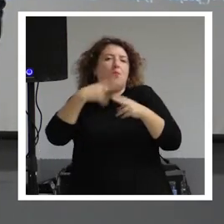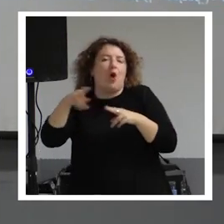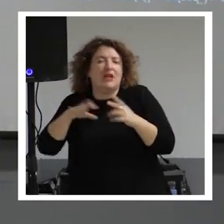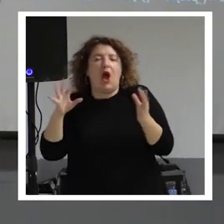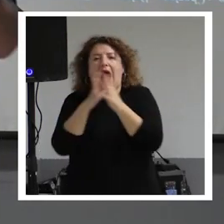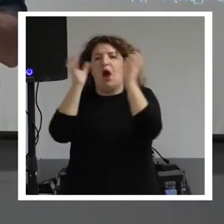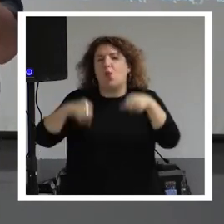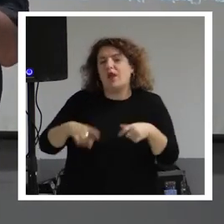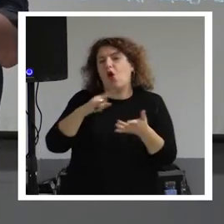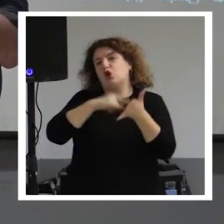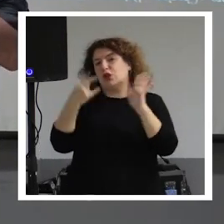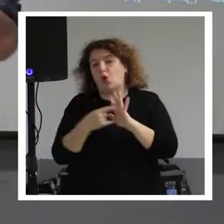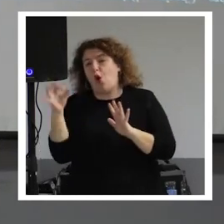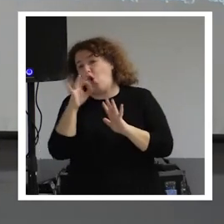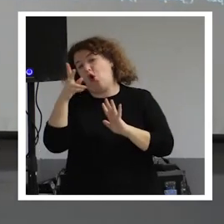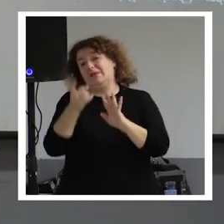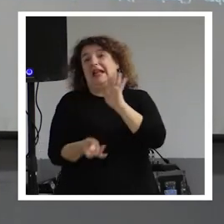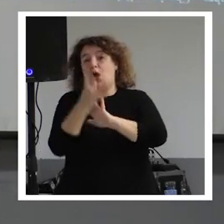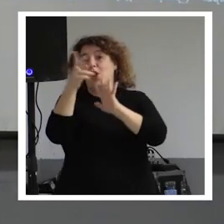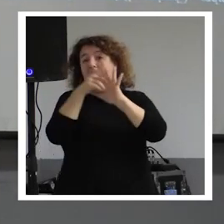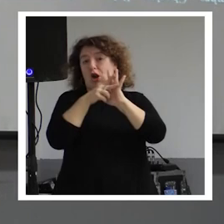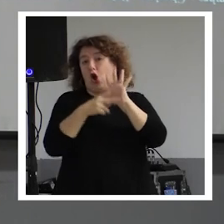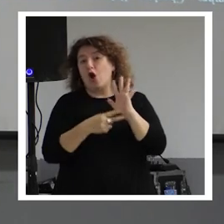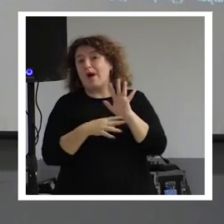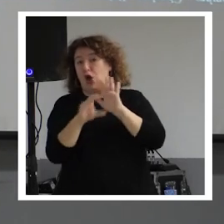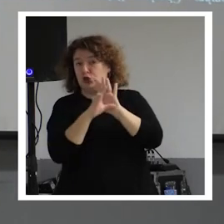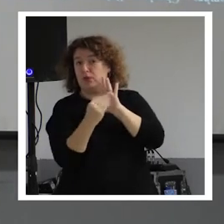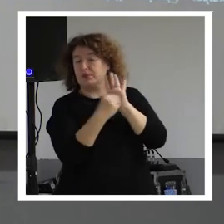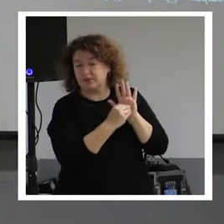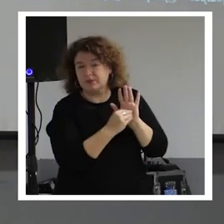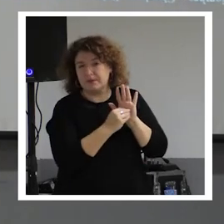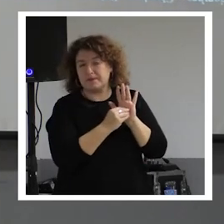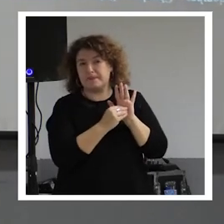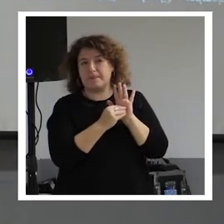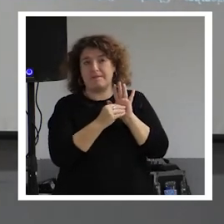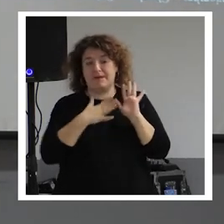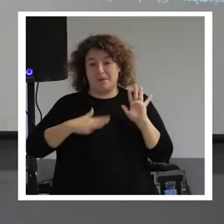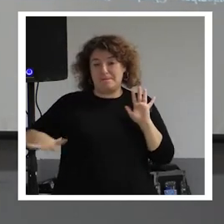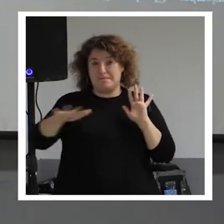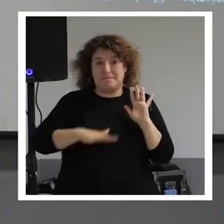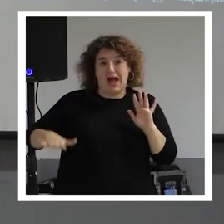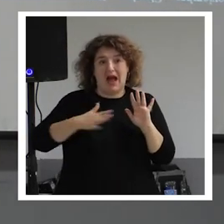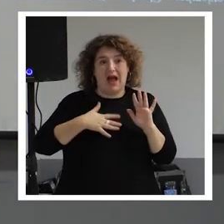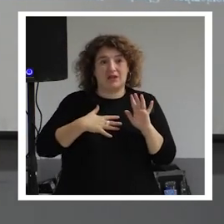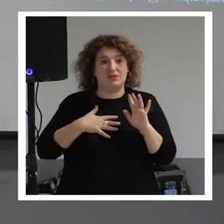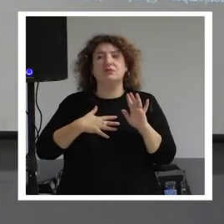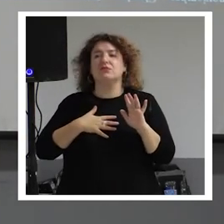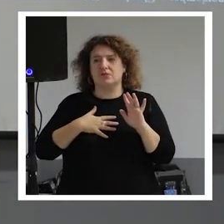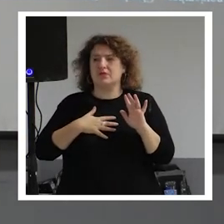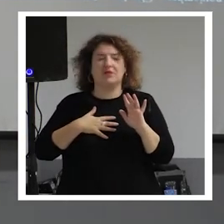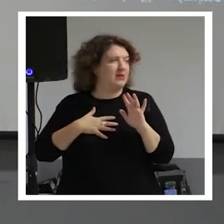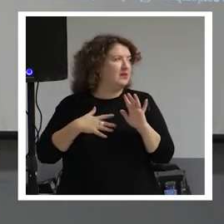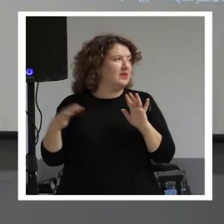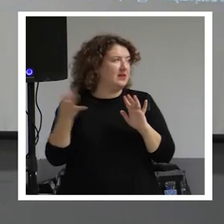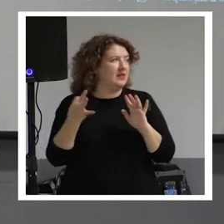temas que los ciudadanos convocantes ponían sobre la mesa y los ciudadanos convocantes podían poner declaraciones políticas proyectos